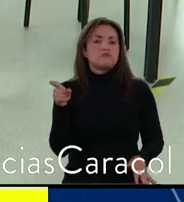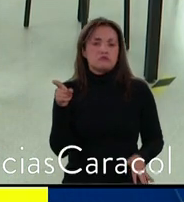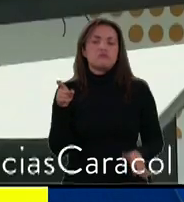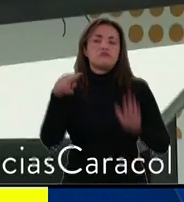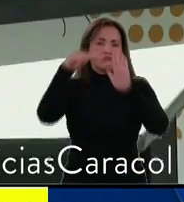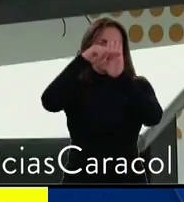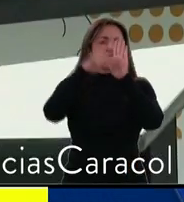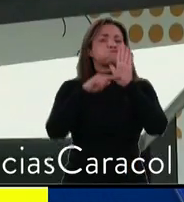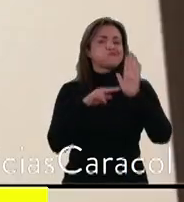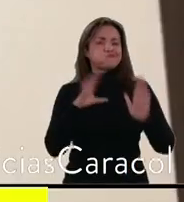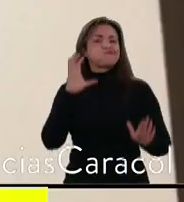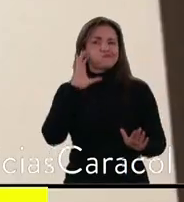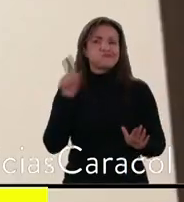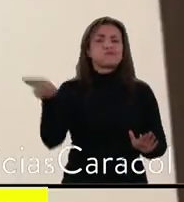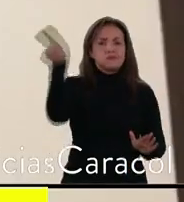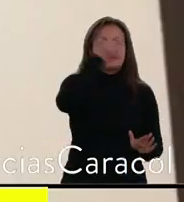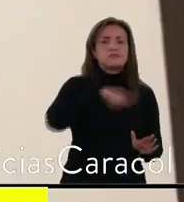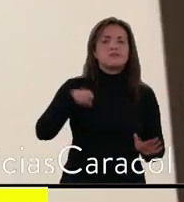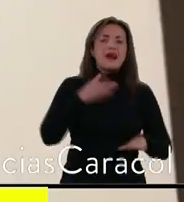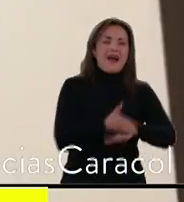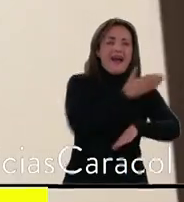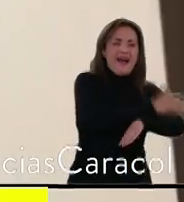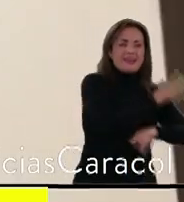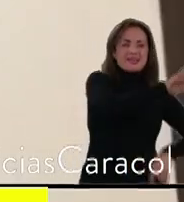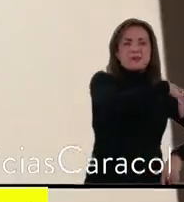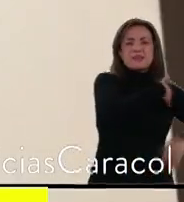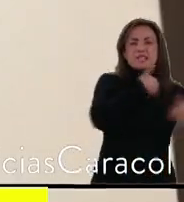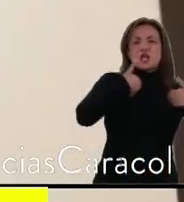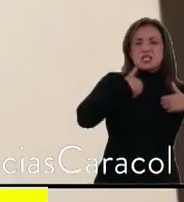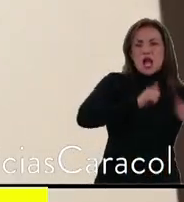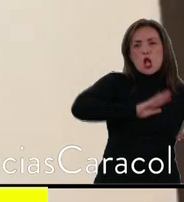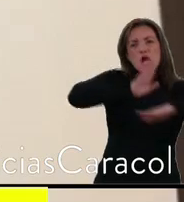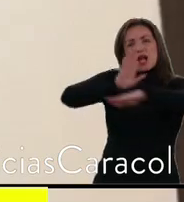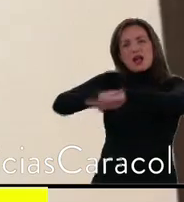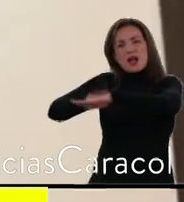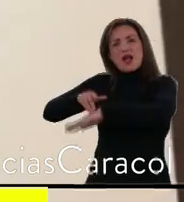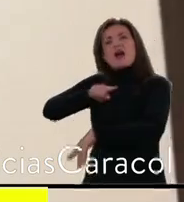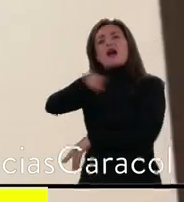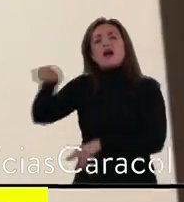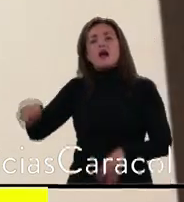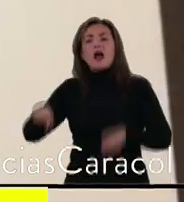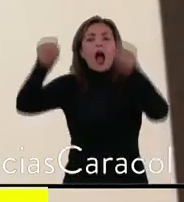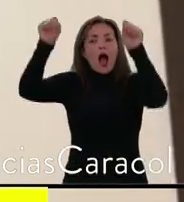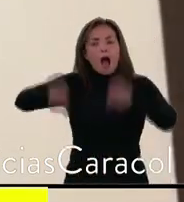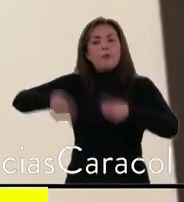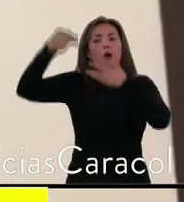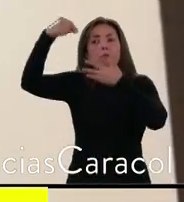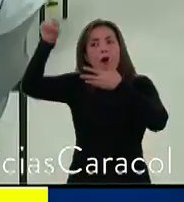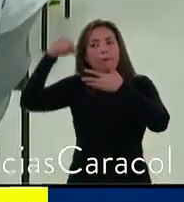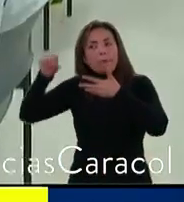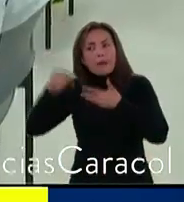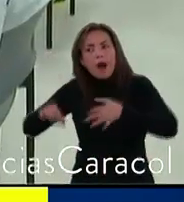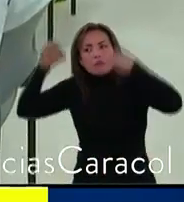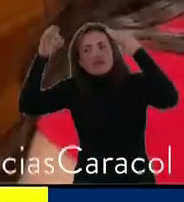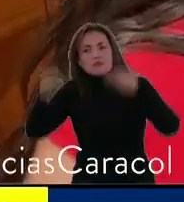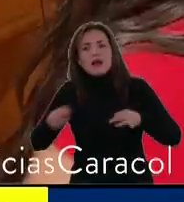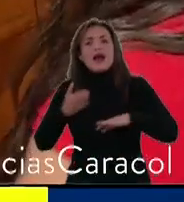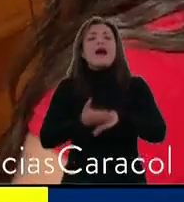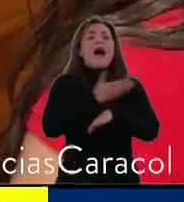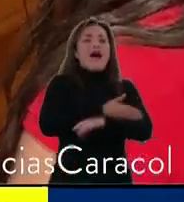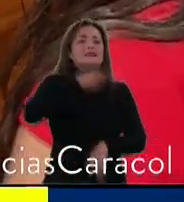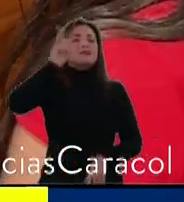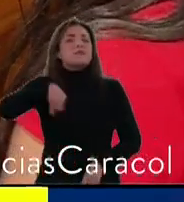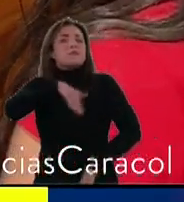los protocolos indicados por el Ministerio de Salud aprobados, cumpliendo todas las indicaciones del Ministerio de Educación